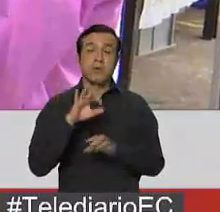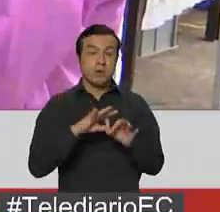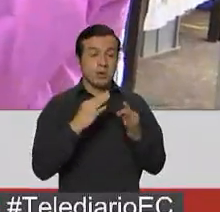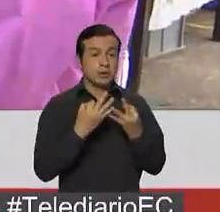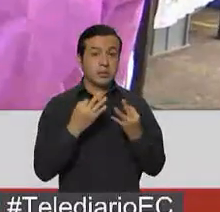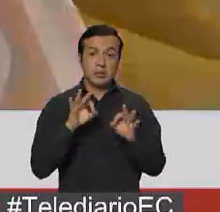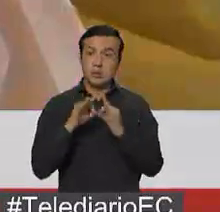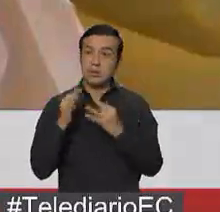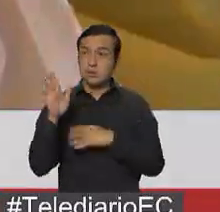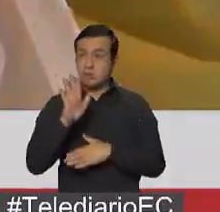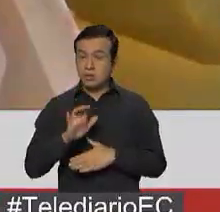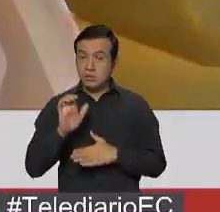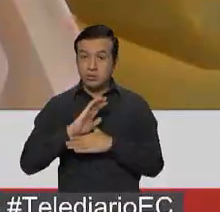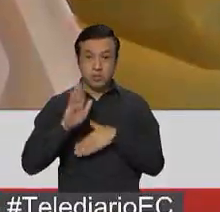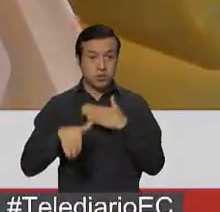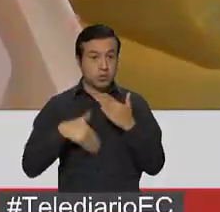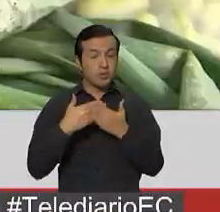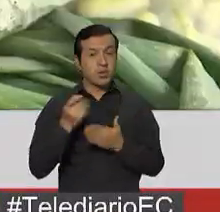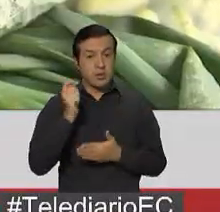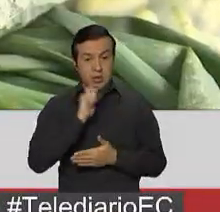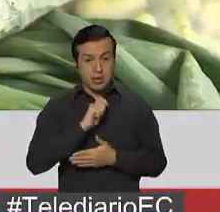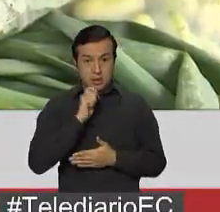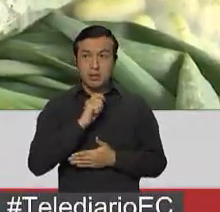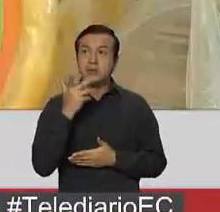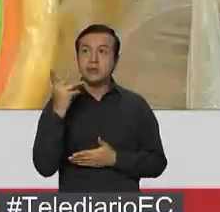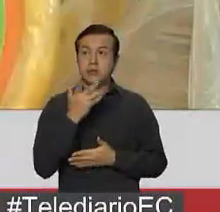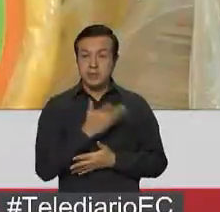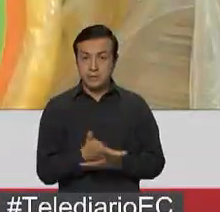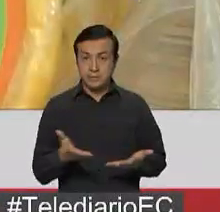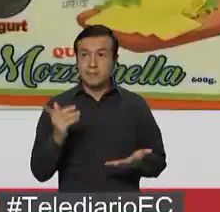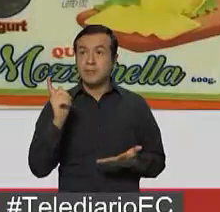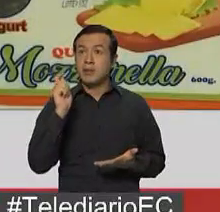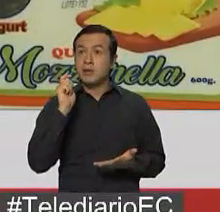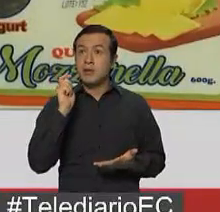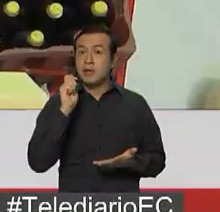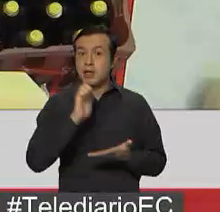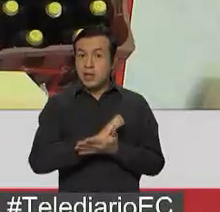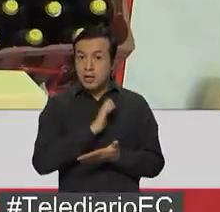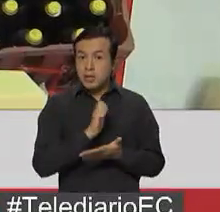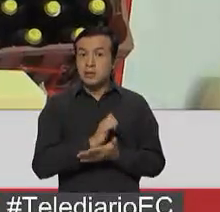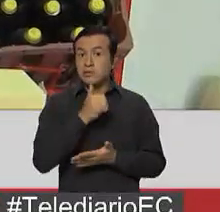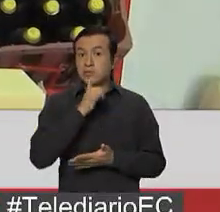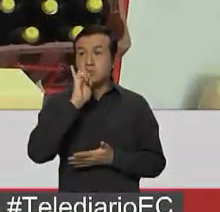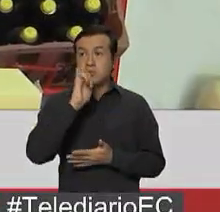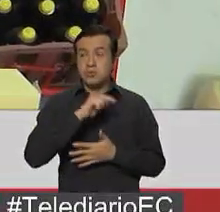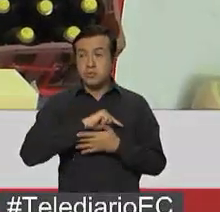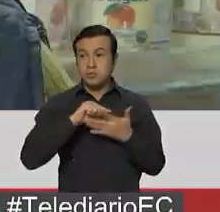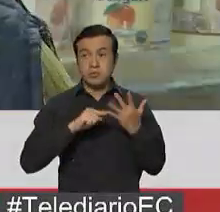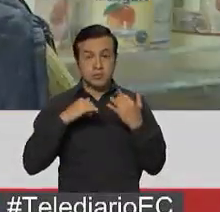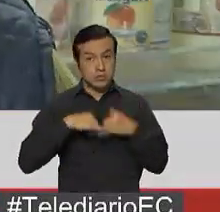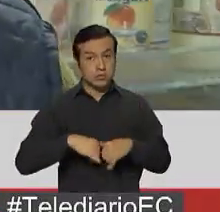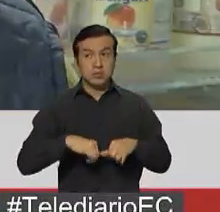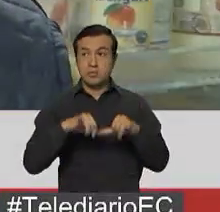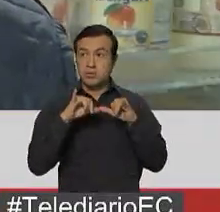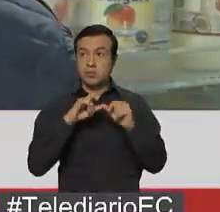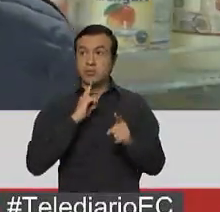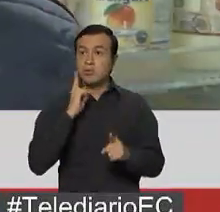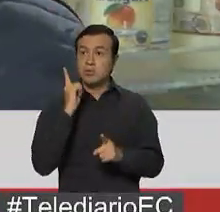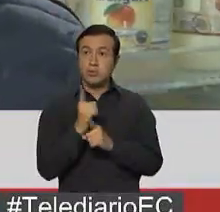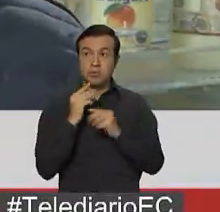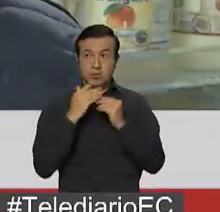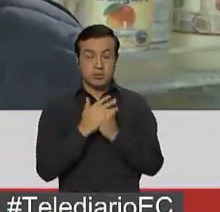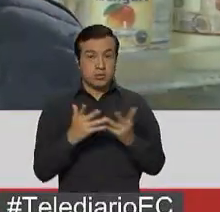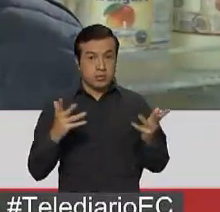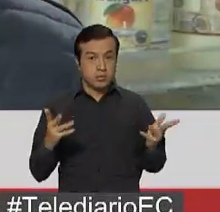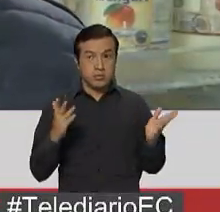ecuatoriana y que todos tengan carnes verduras quesos yogures y más en sus mesas en realidad si este